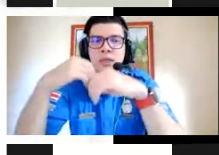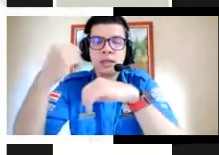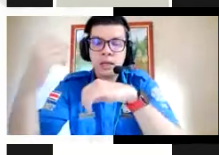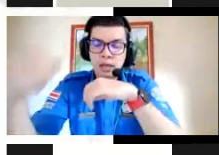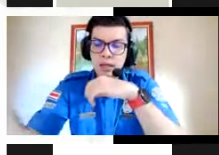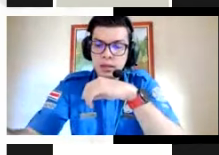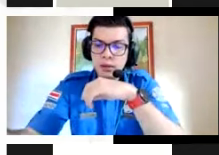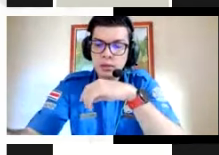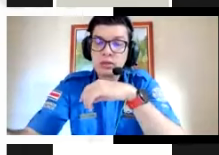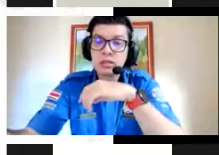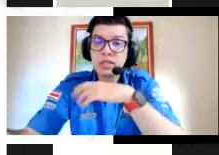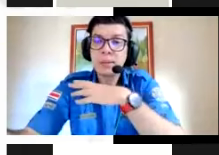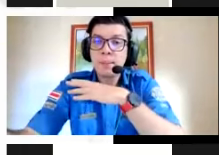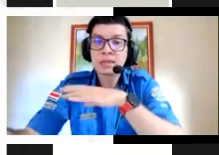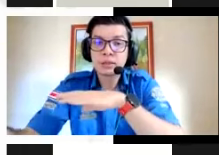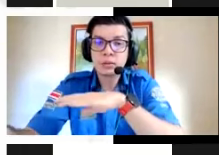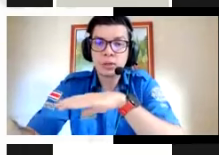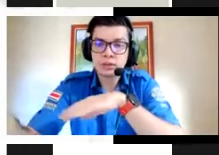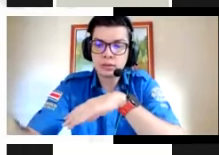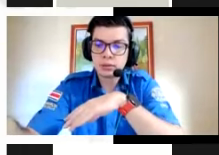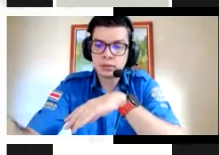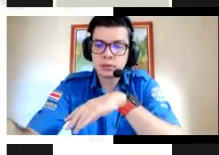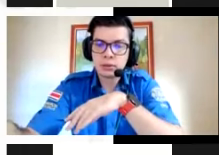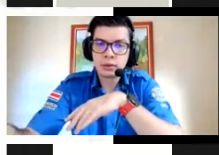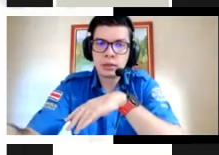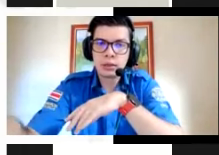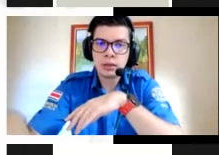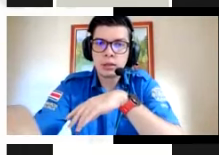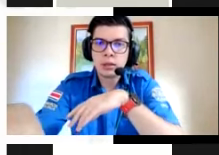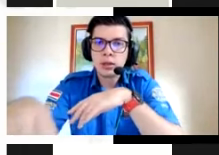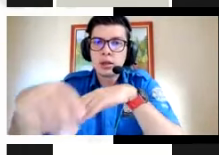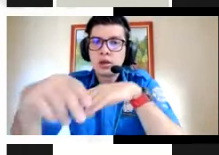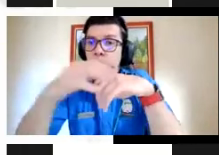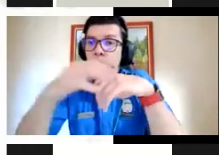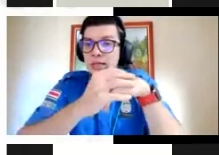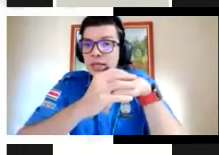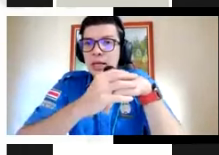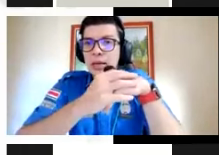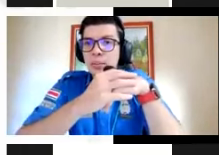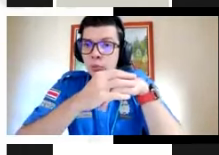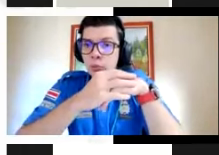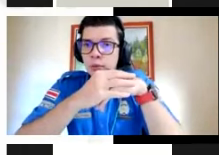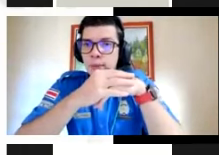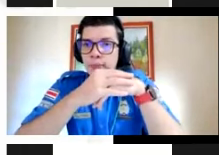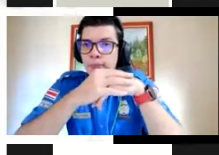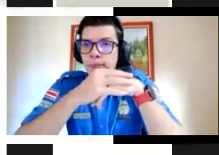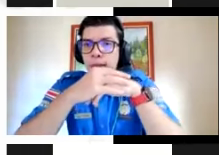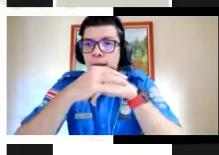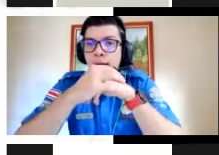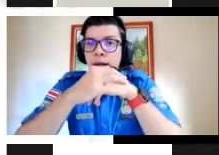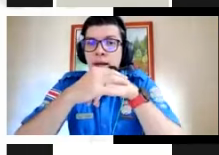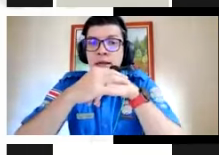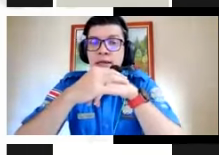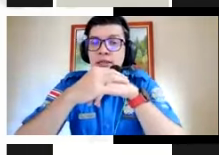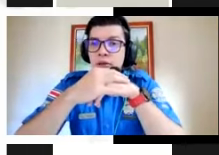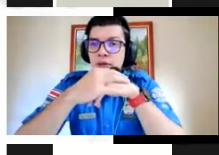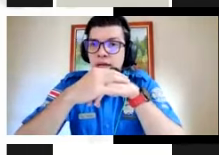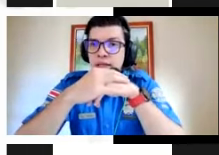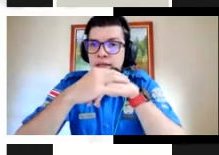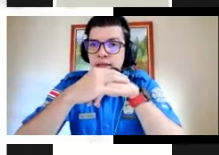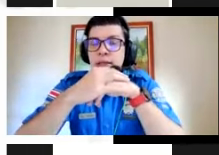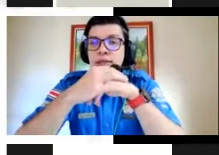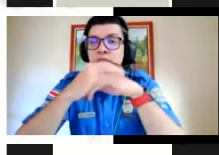bajas, condiciones ya más seguras. ¿Ok? Como tercer punto, la detección